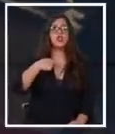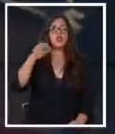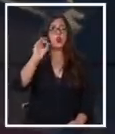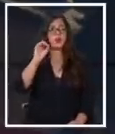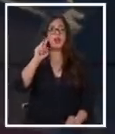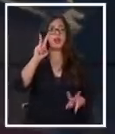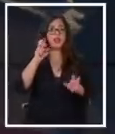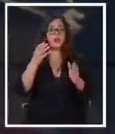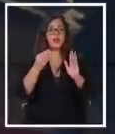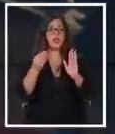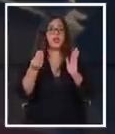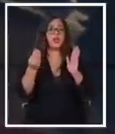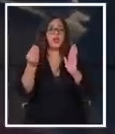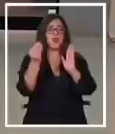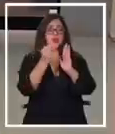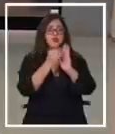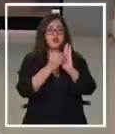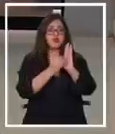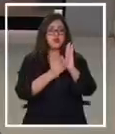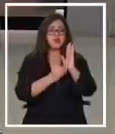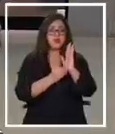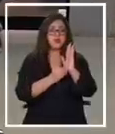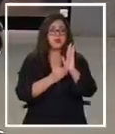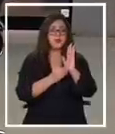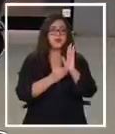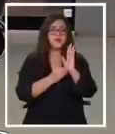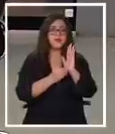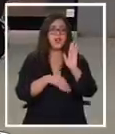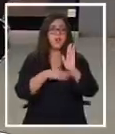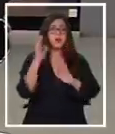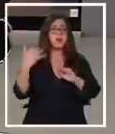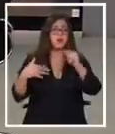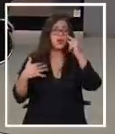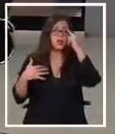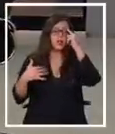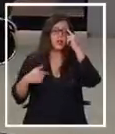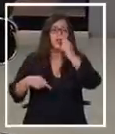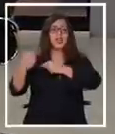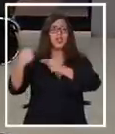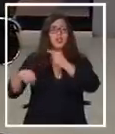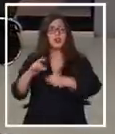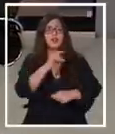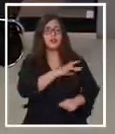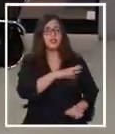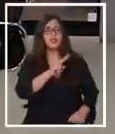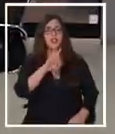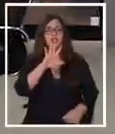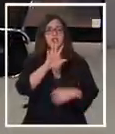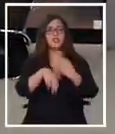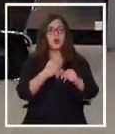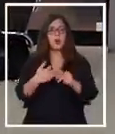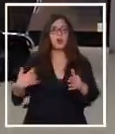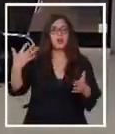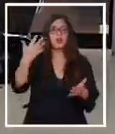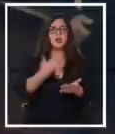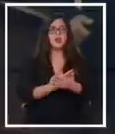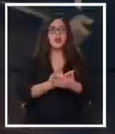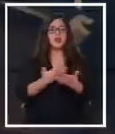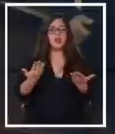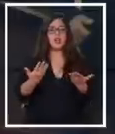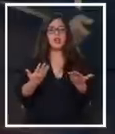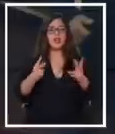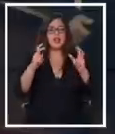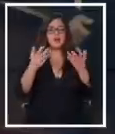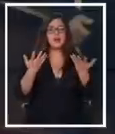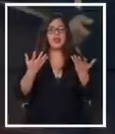respecto al contenido del delito tras más trascendental quizás de la historia democrática de chile de los últimos 25 años que es lo que va a ser